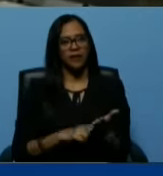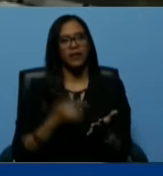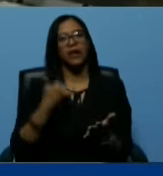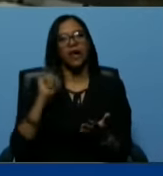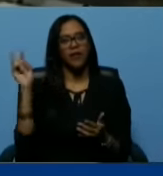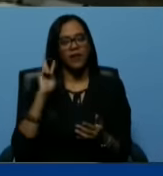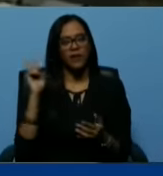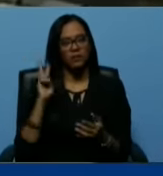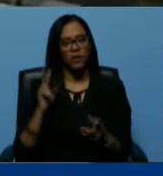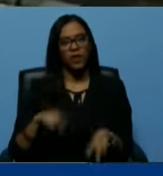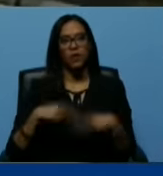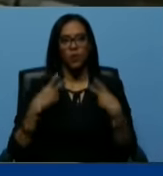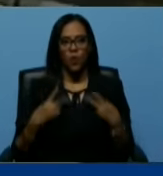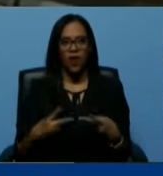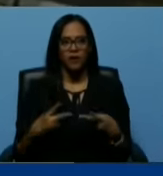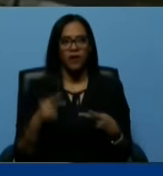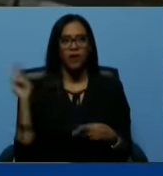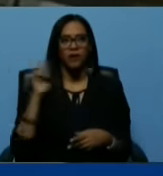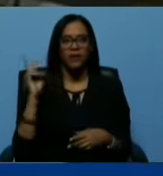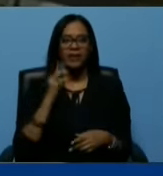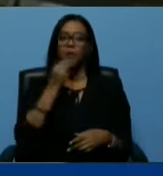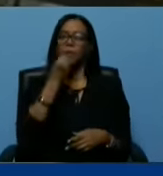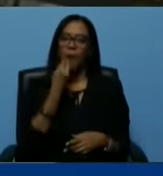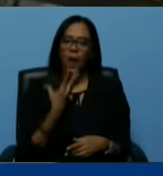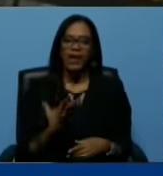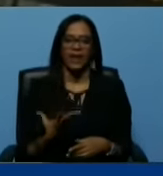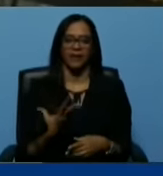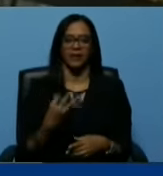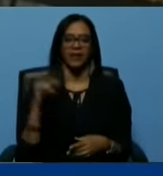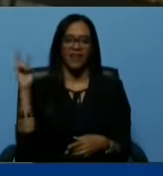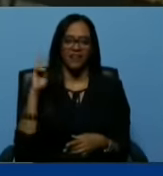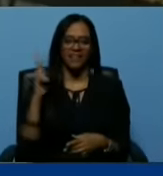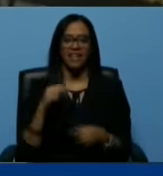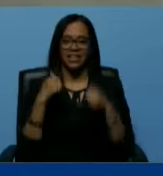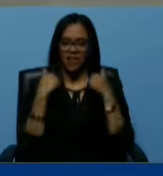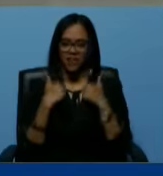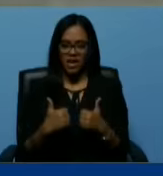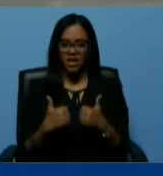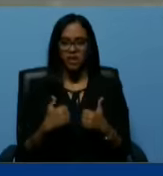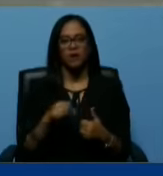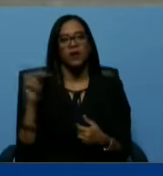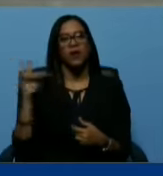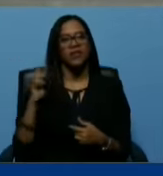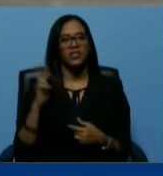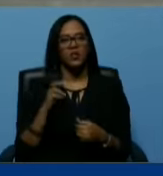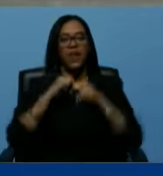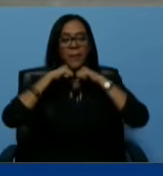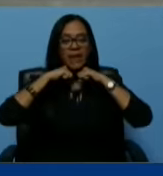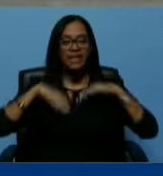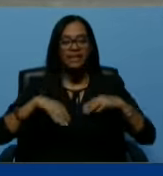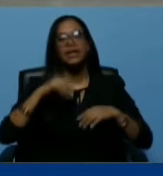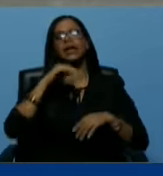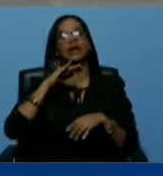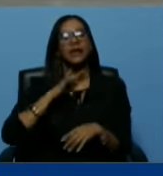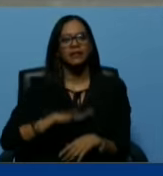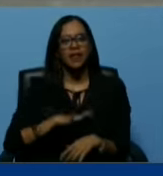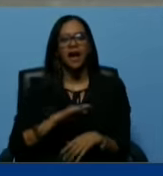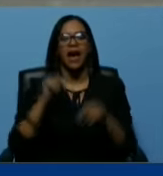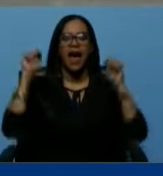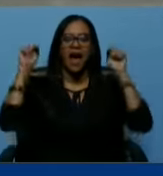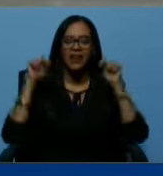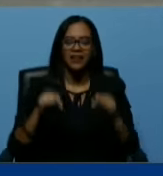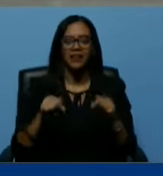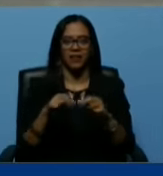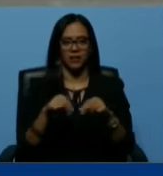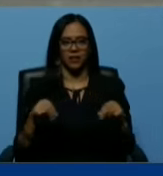Venezuela nueva, una Venezuela buena, la Venezuela del bien, una Venezuela bendecida que está allí en el